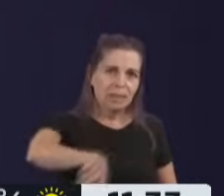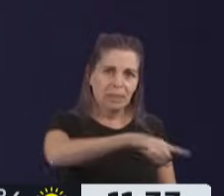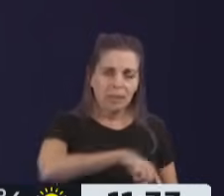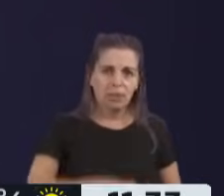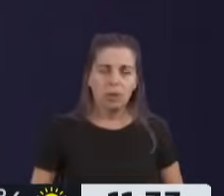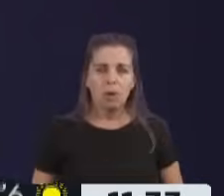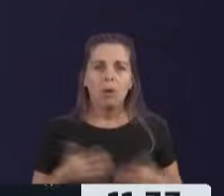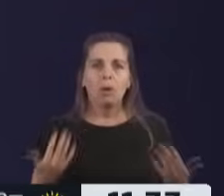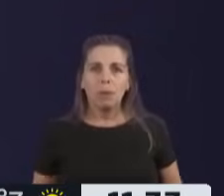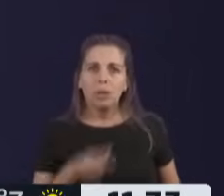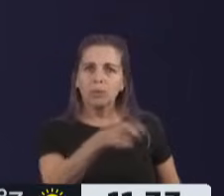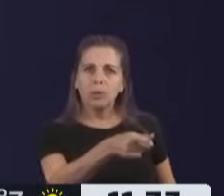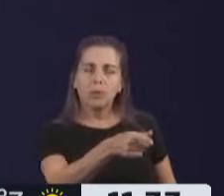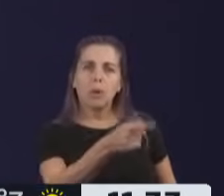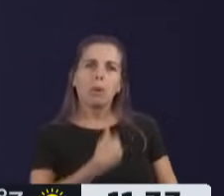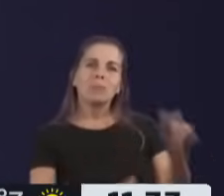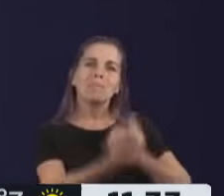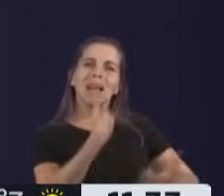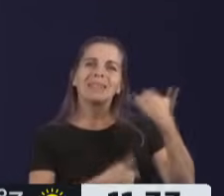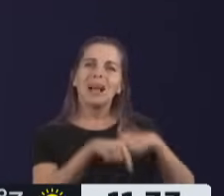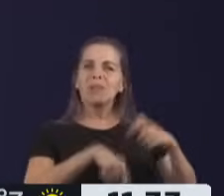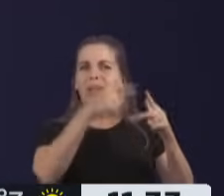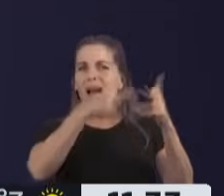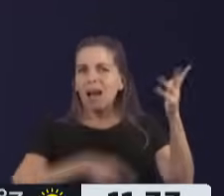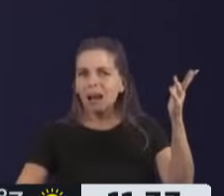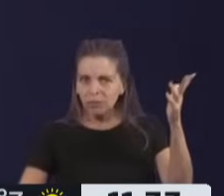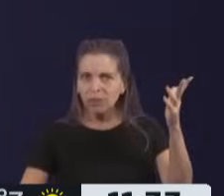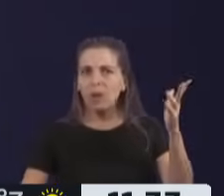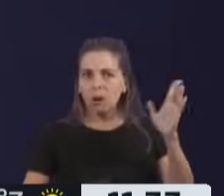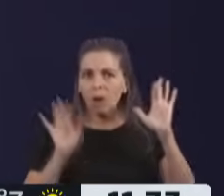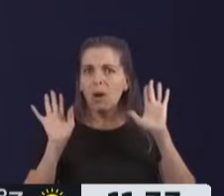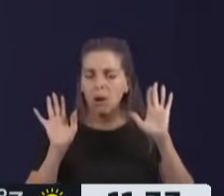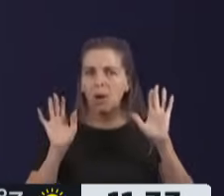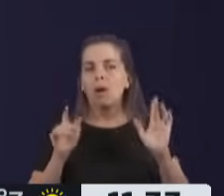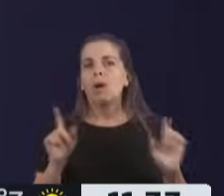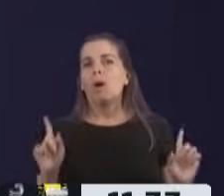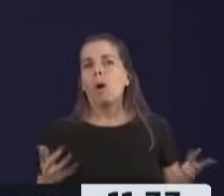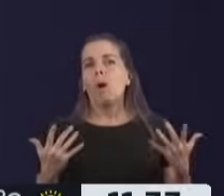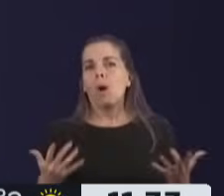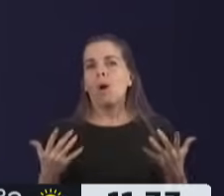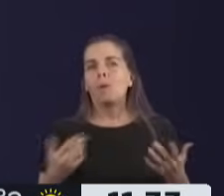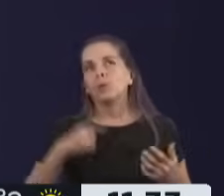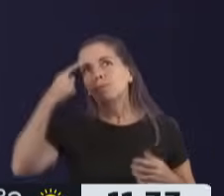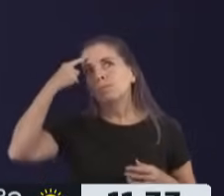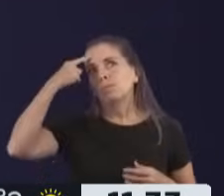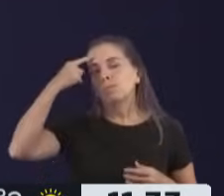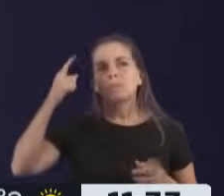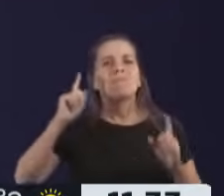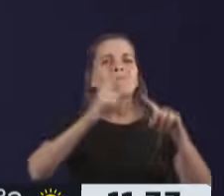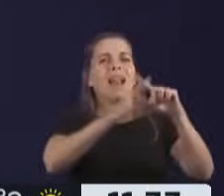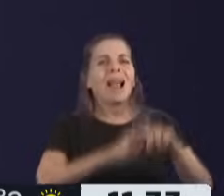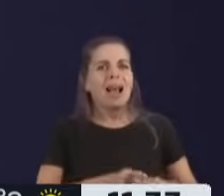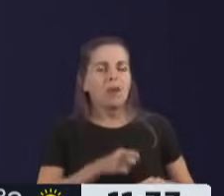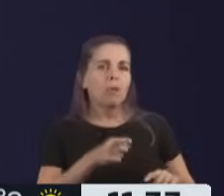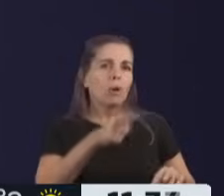efectivamente, la descripción que haces hoy, la cual obviamente no tengo el cálculo en la cabeza de lo que hiciste, pero la doy por